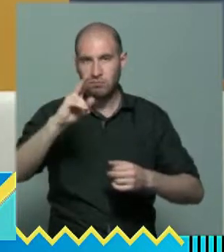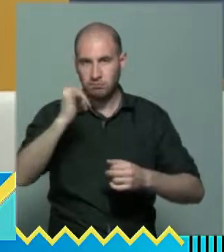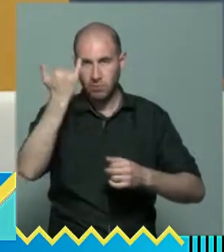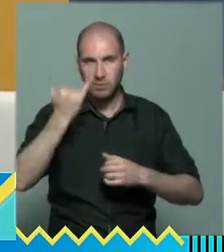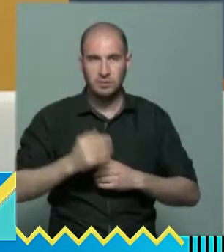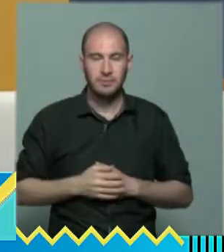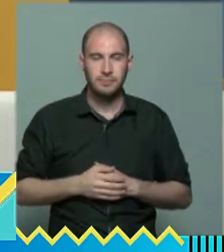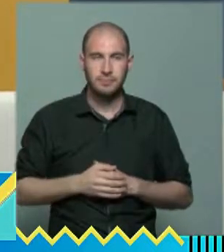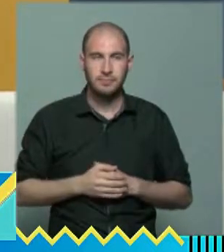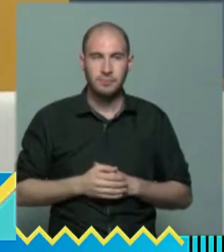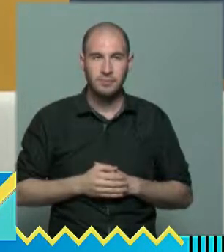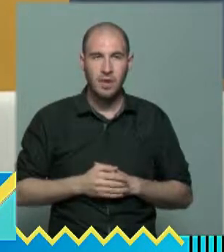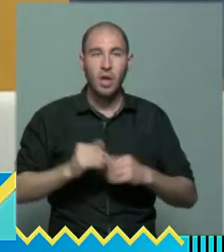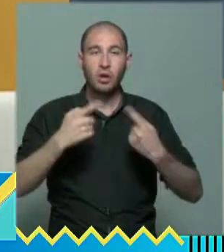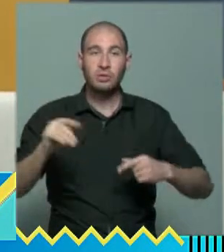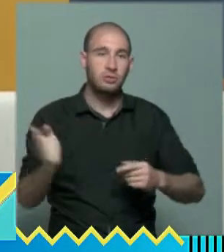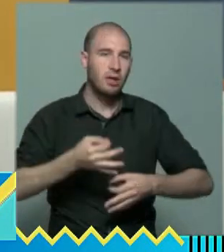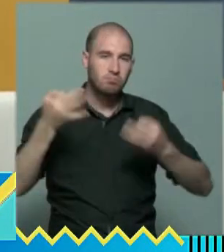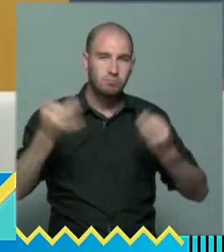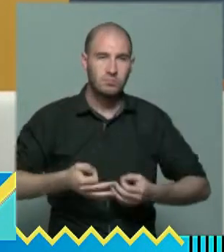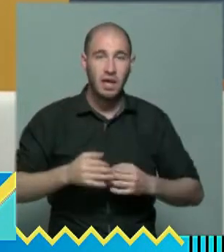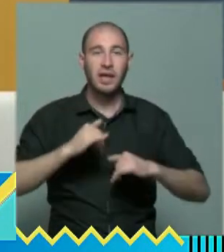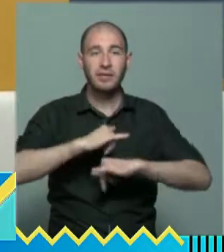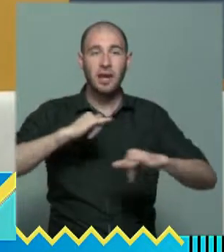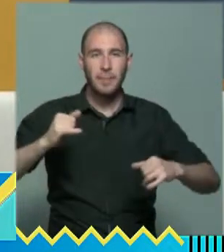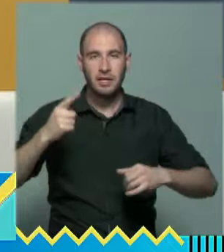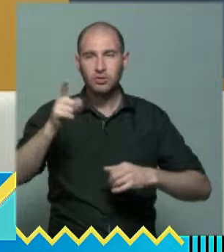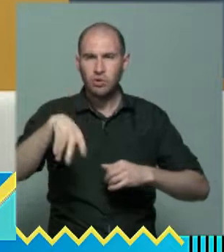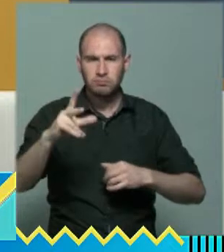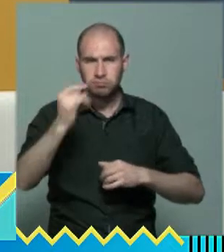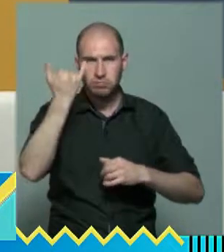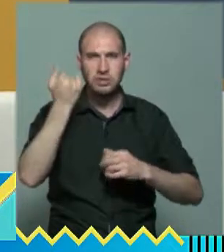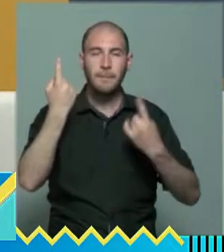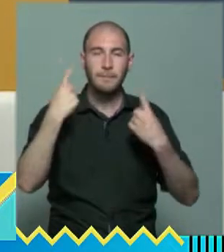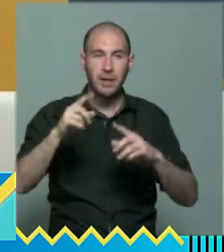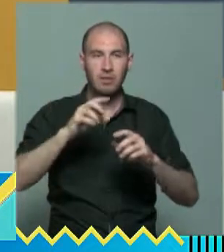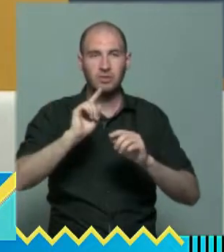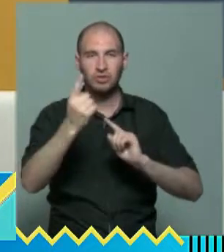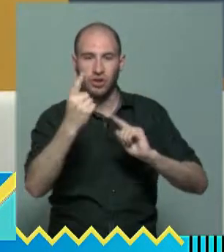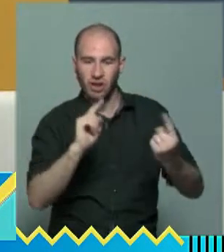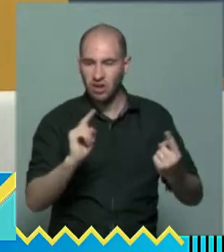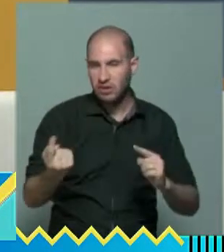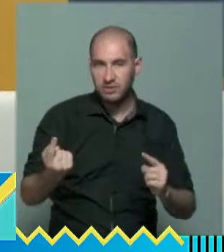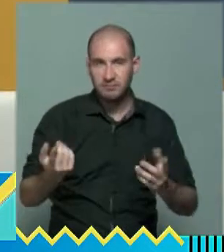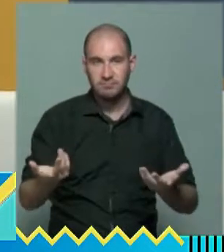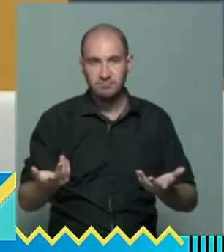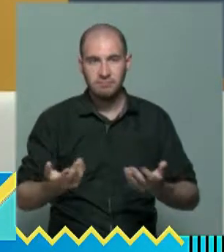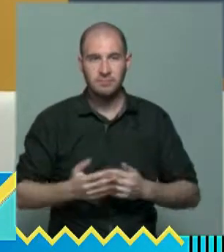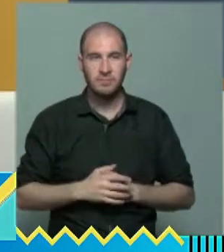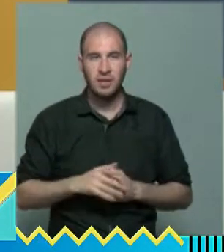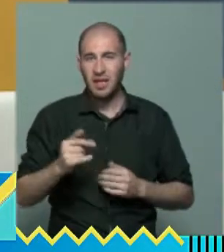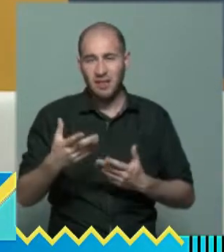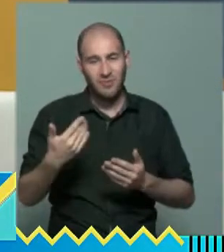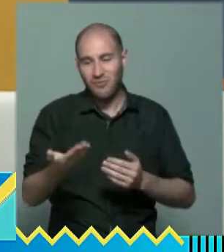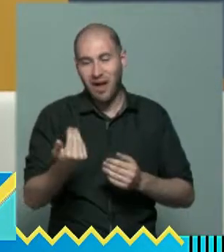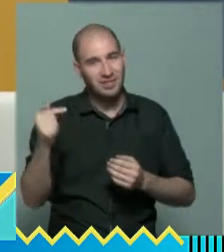realidad, todas las acciones son buenas, inclusive las campañas de concientización, pero ninguna acción aislada es